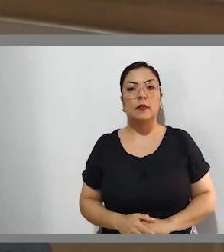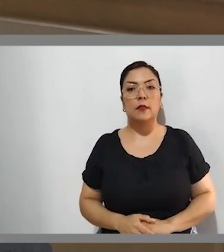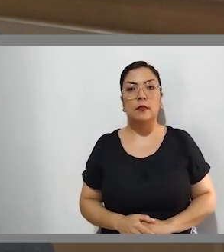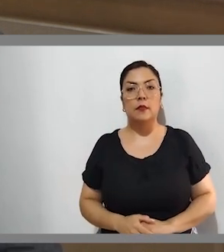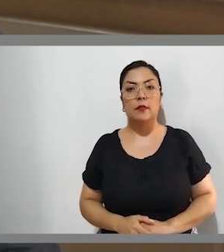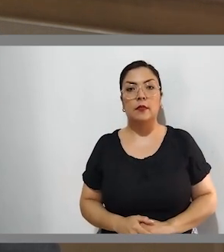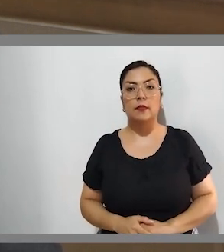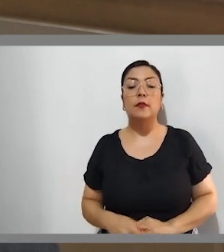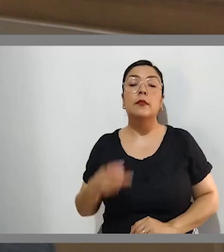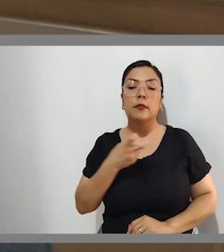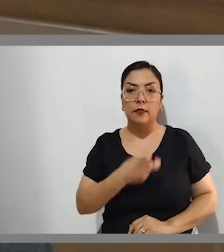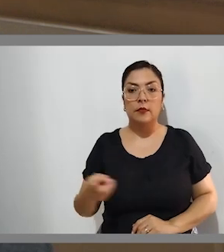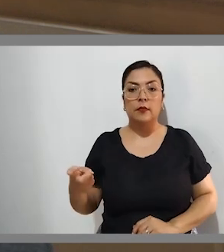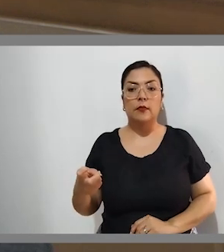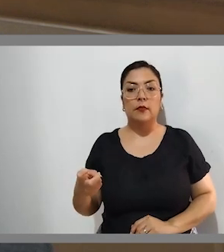que genera el ahorro